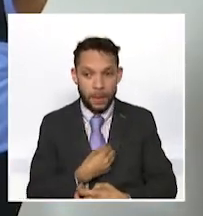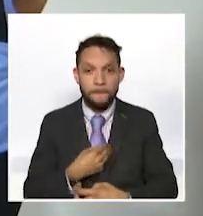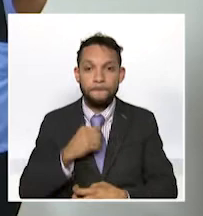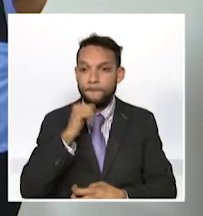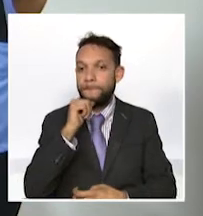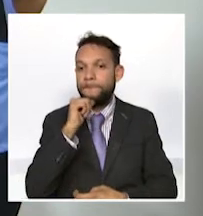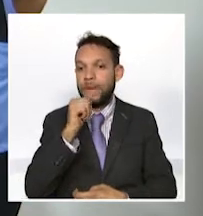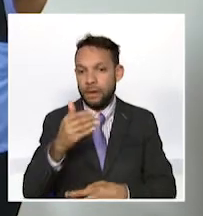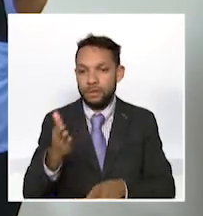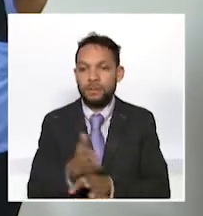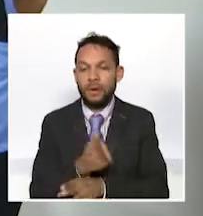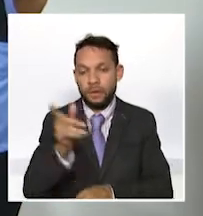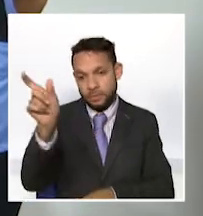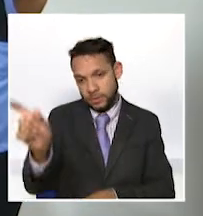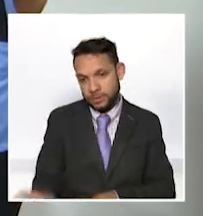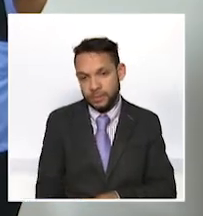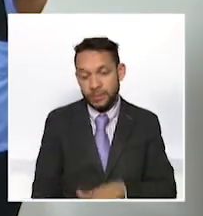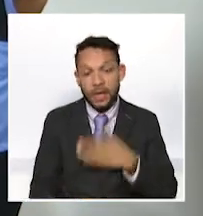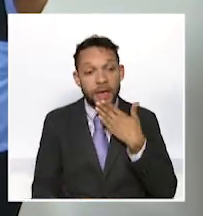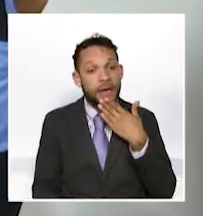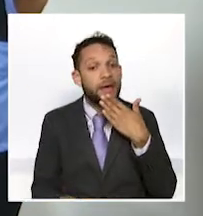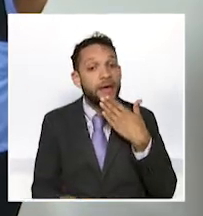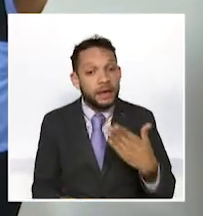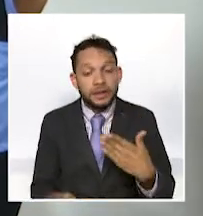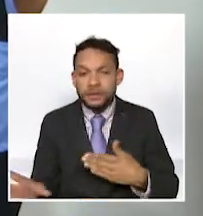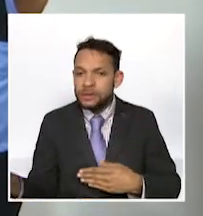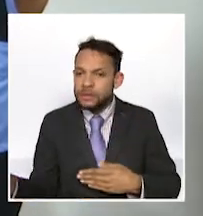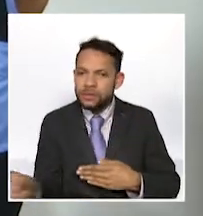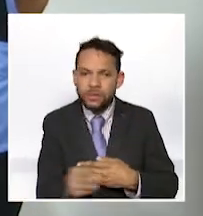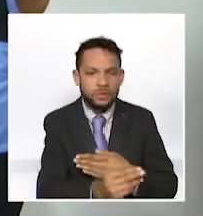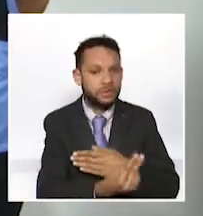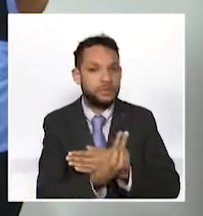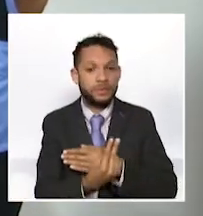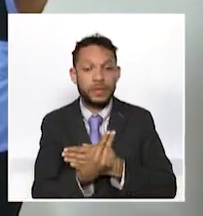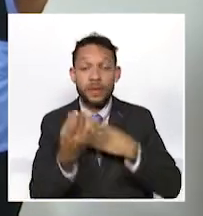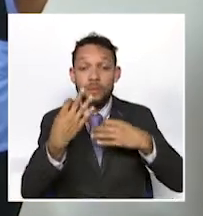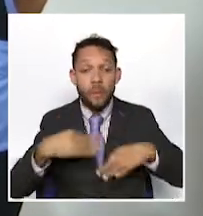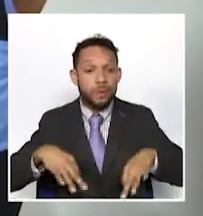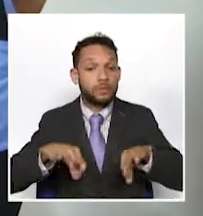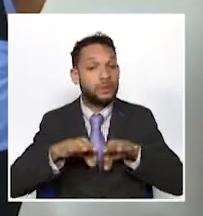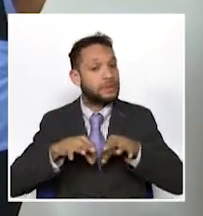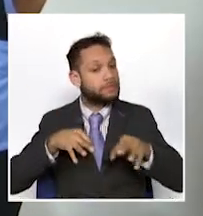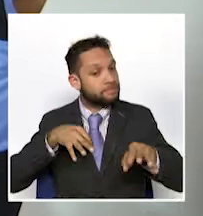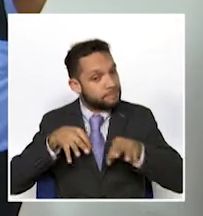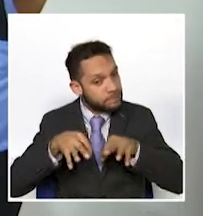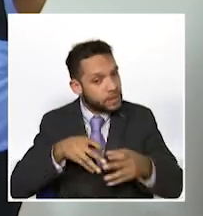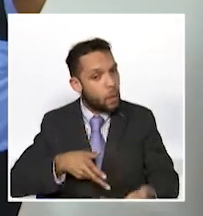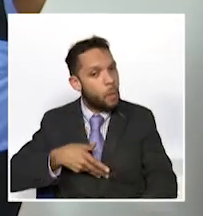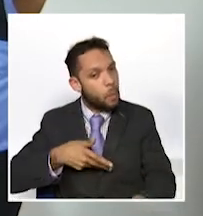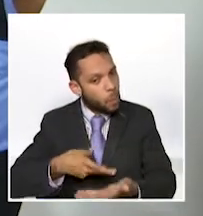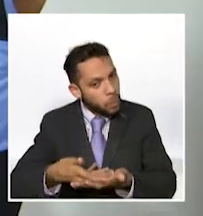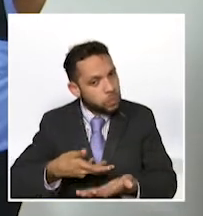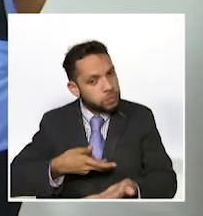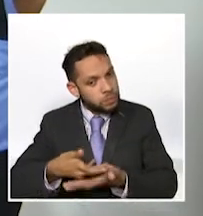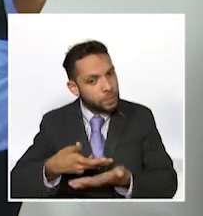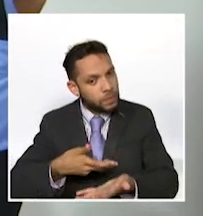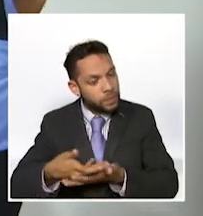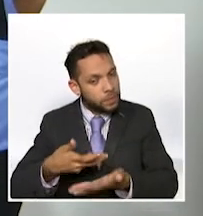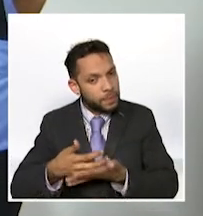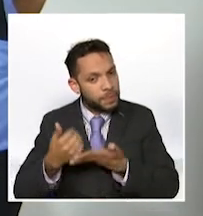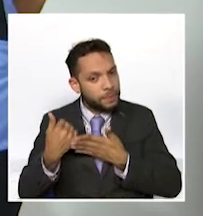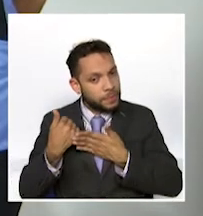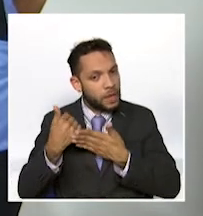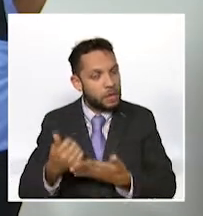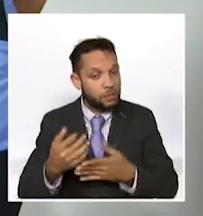complicaciones renales. Yo quiero agradecerles a todos ustedes y que entiendan el por qué en medicina una sola golondrina no